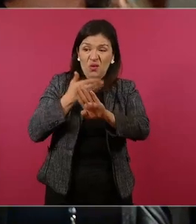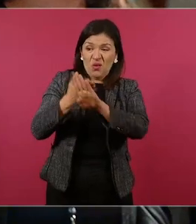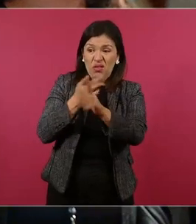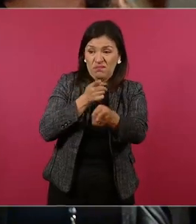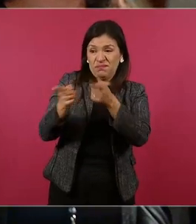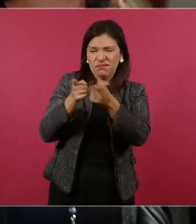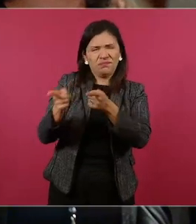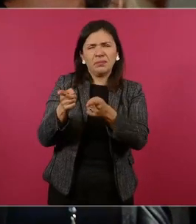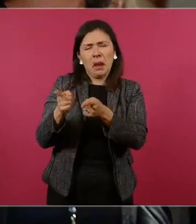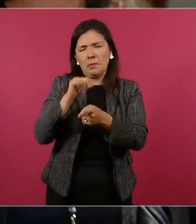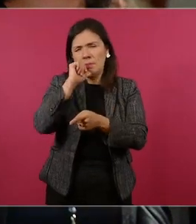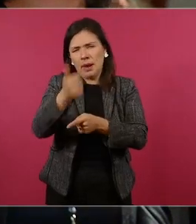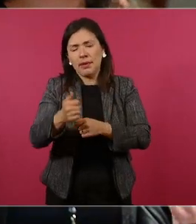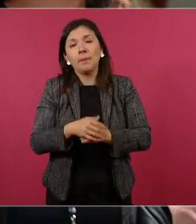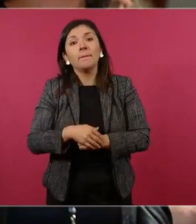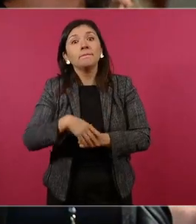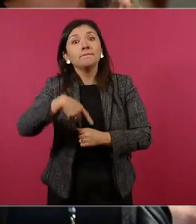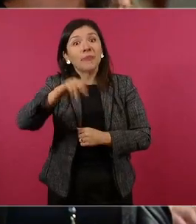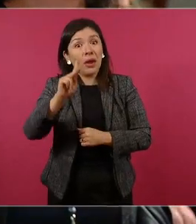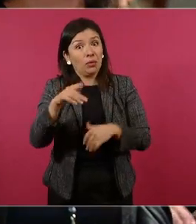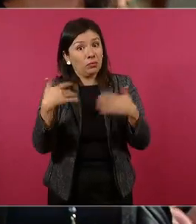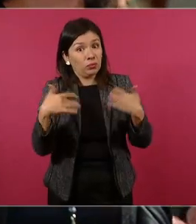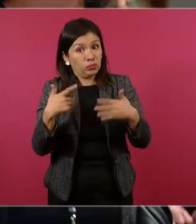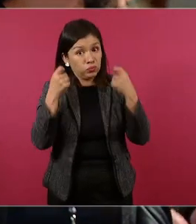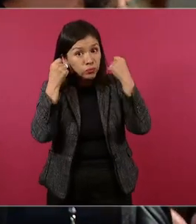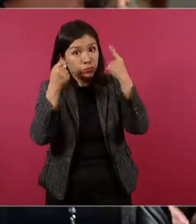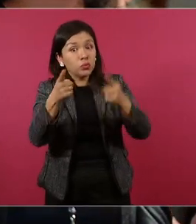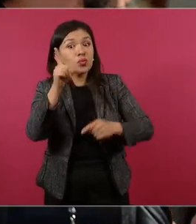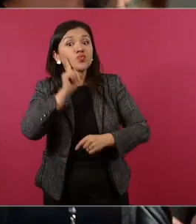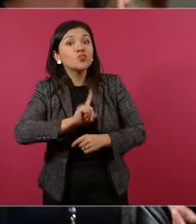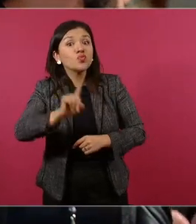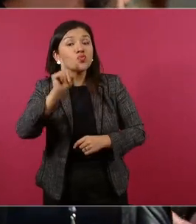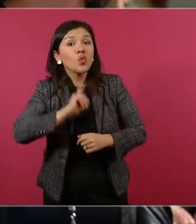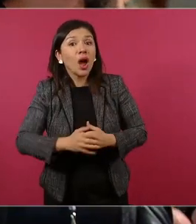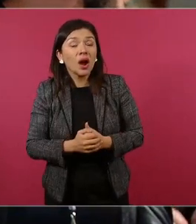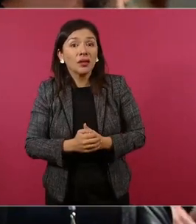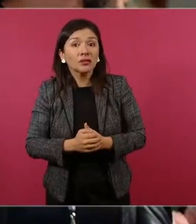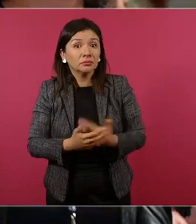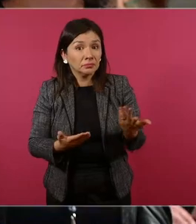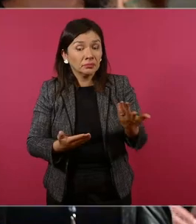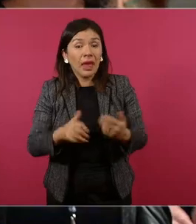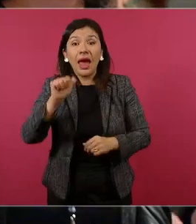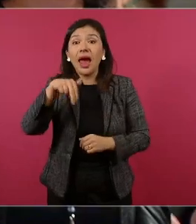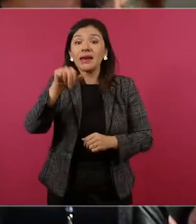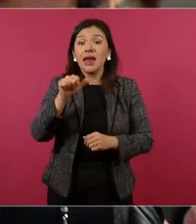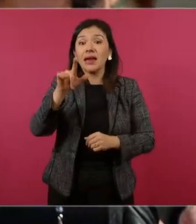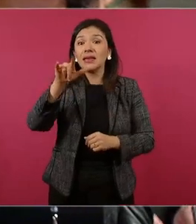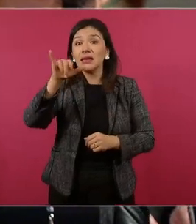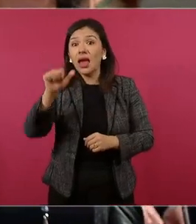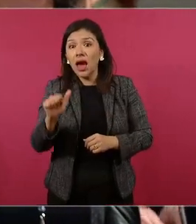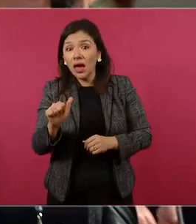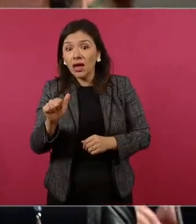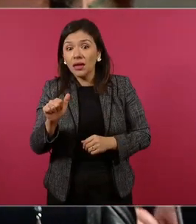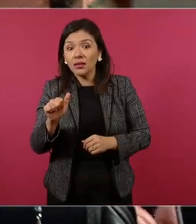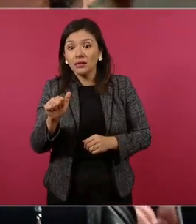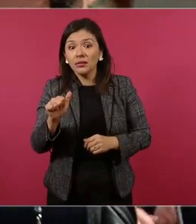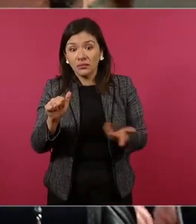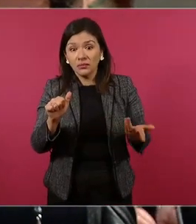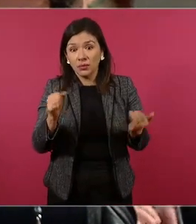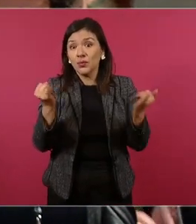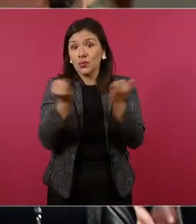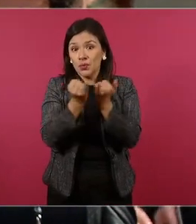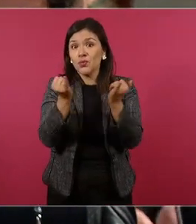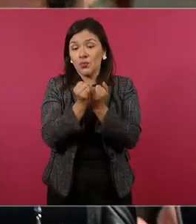ofender pero destacan Las mujeres así es Ana Lilia sí es